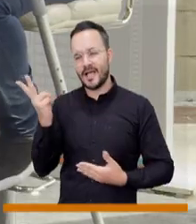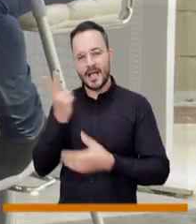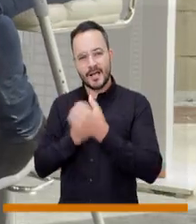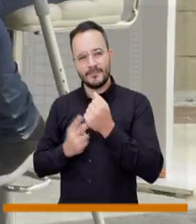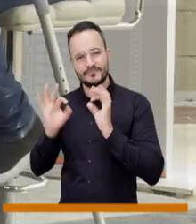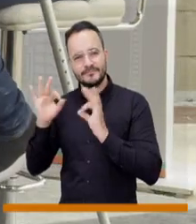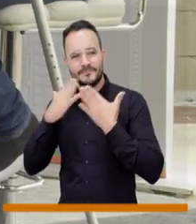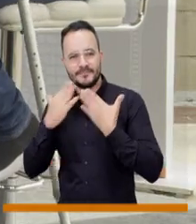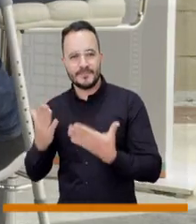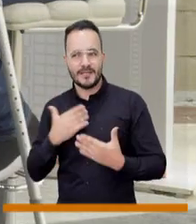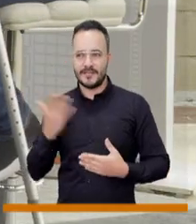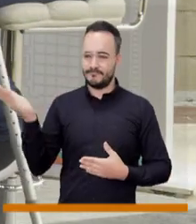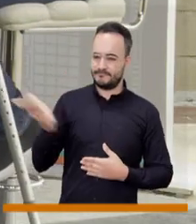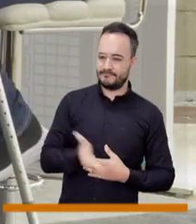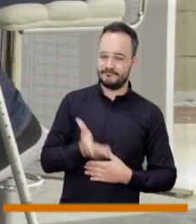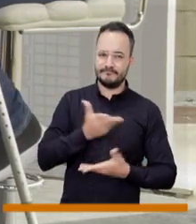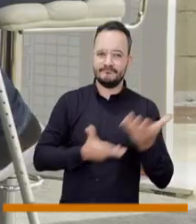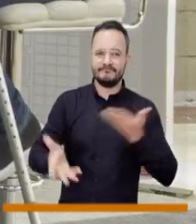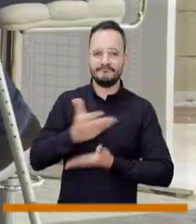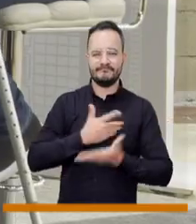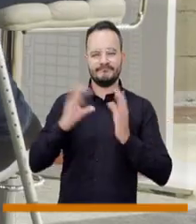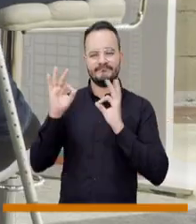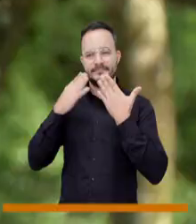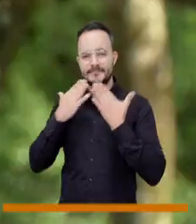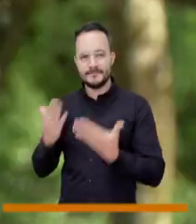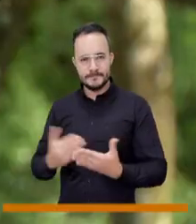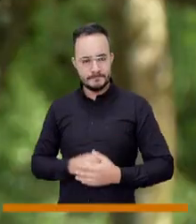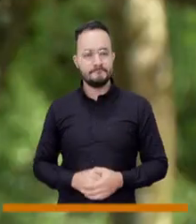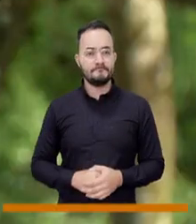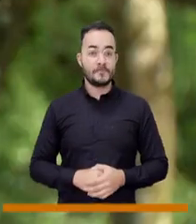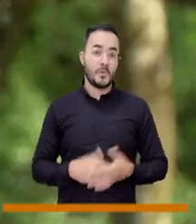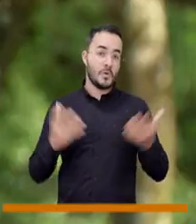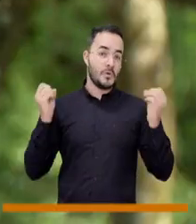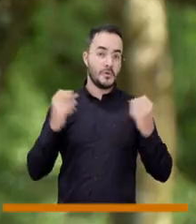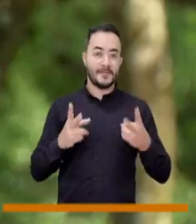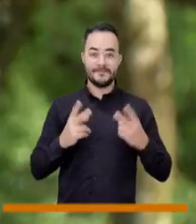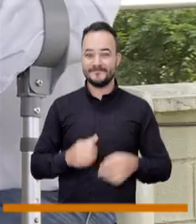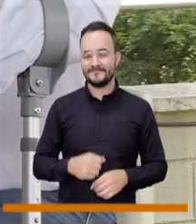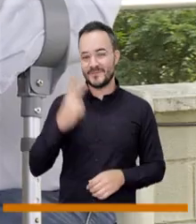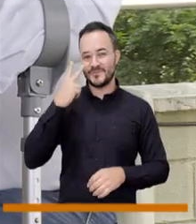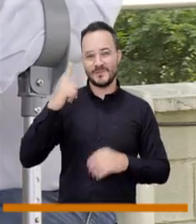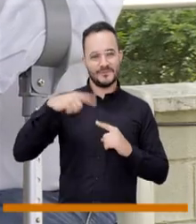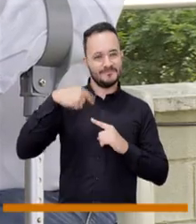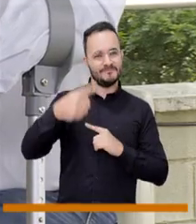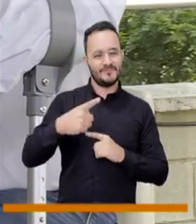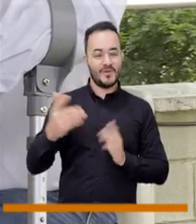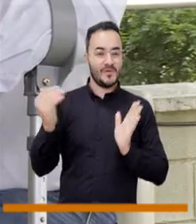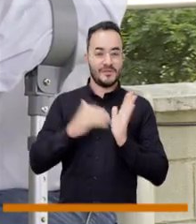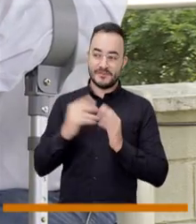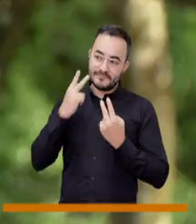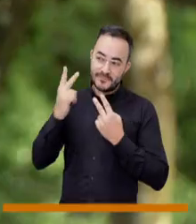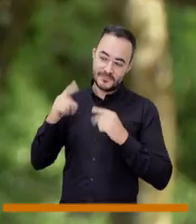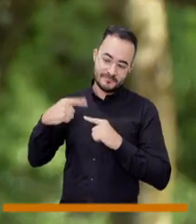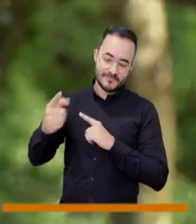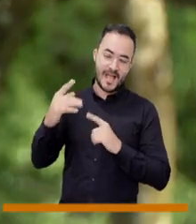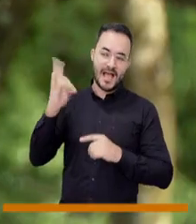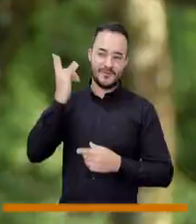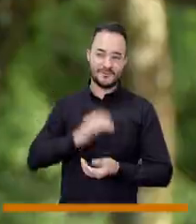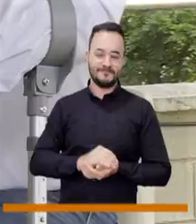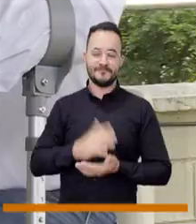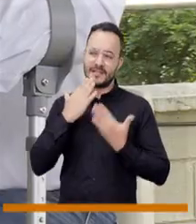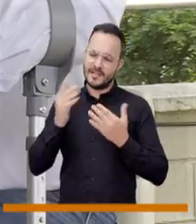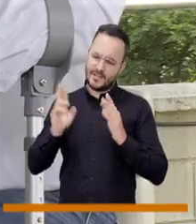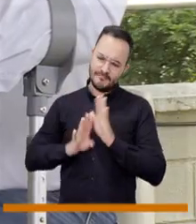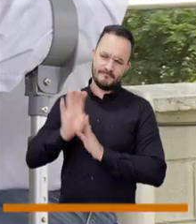agradecerles a los dos por habernos acompañado en este espacio de Frente a la Gente, y bueno, nos vemos en una próxima. Muchos éxitos en sus